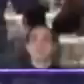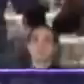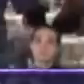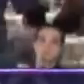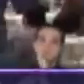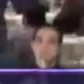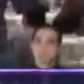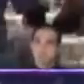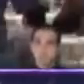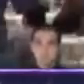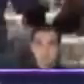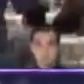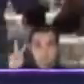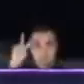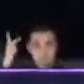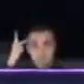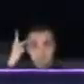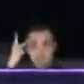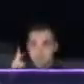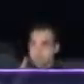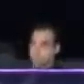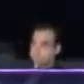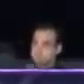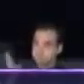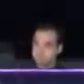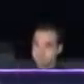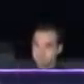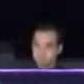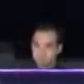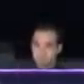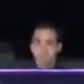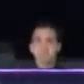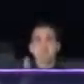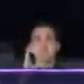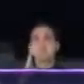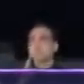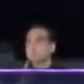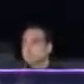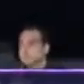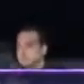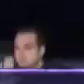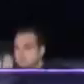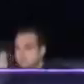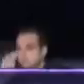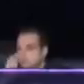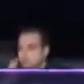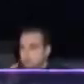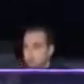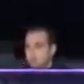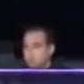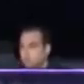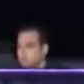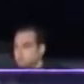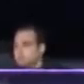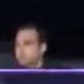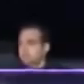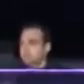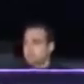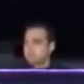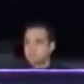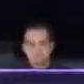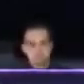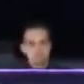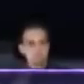postura. Les adelanto que identificaremos los fondos y los ahorros en nuestro presupuesto para que todos